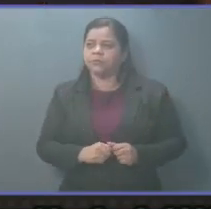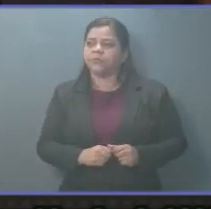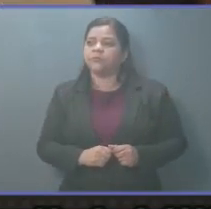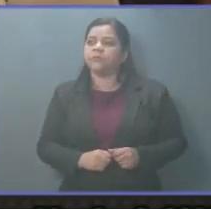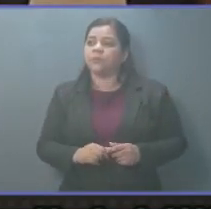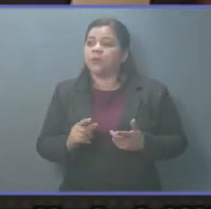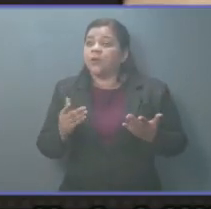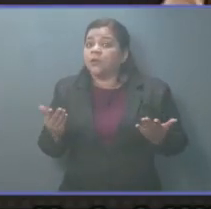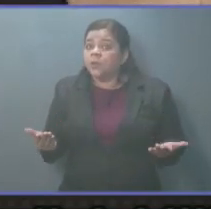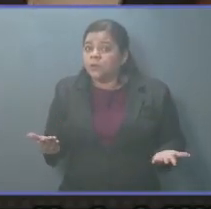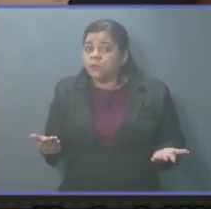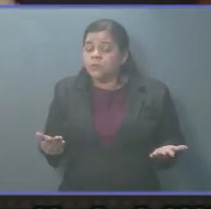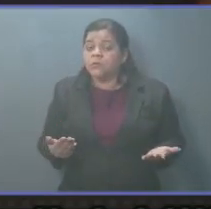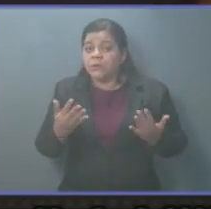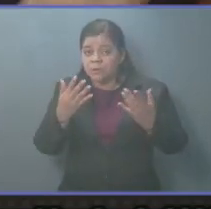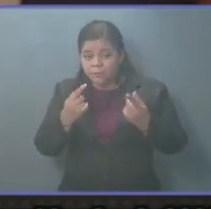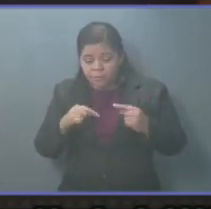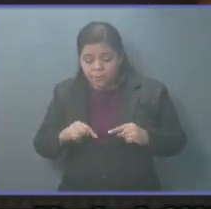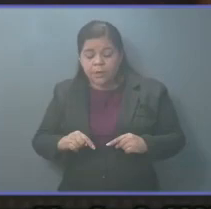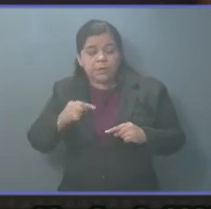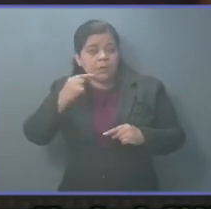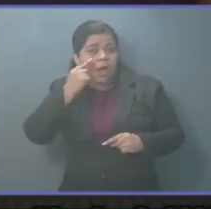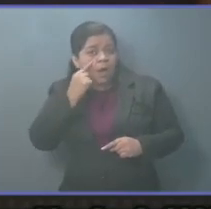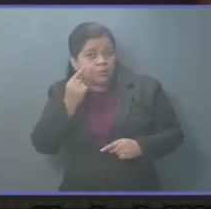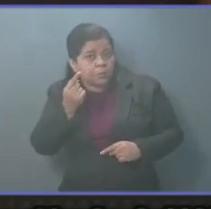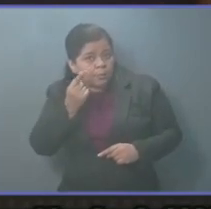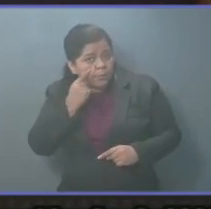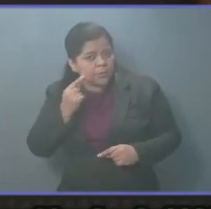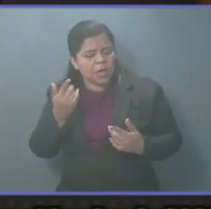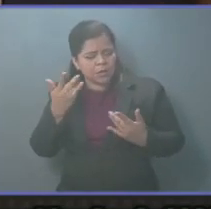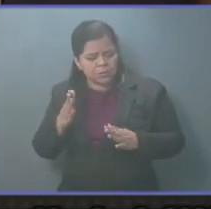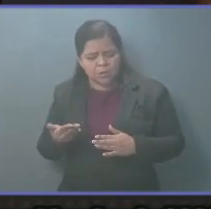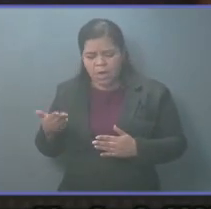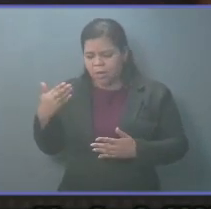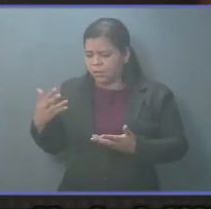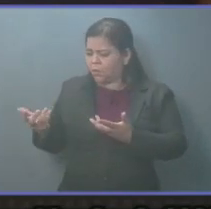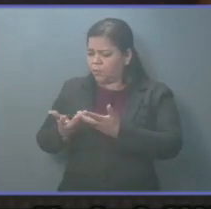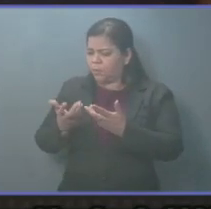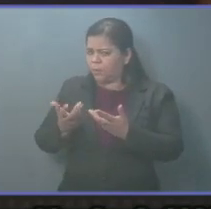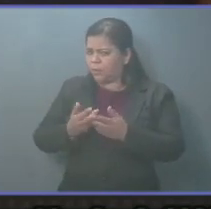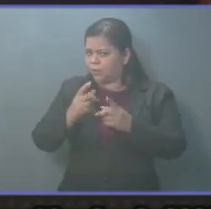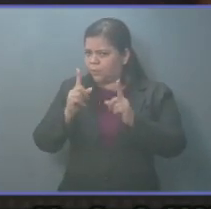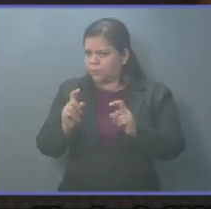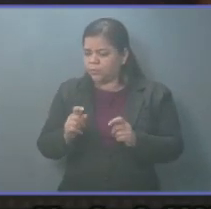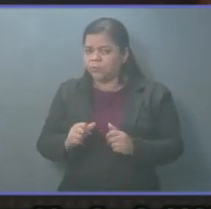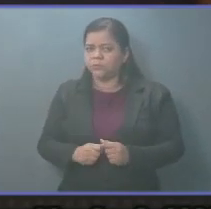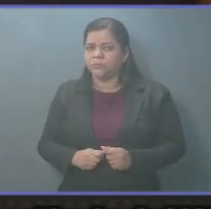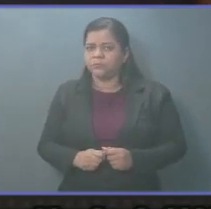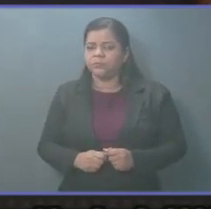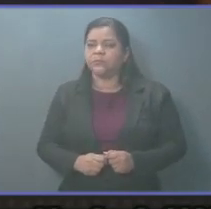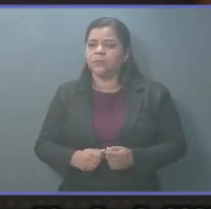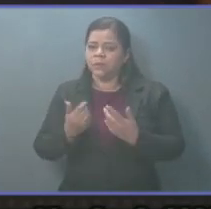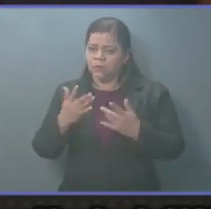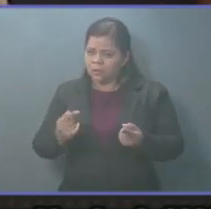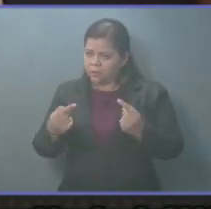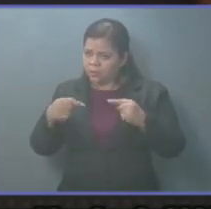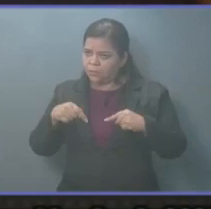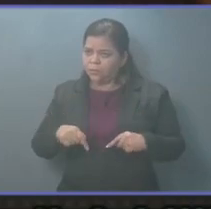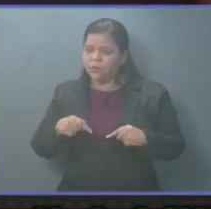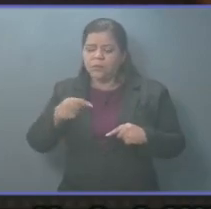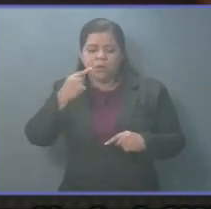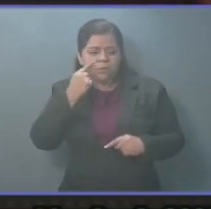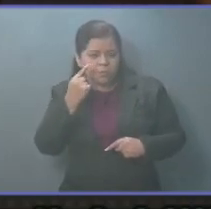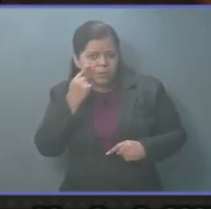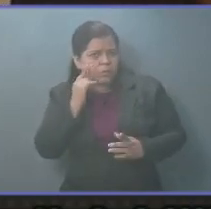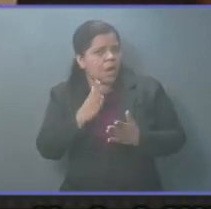vino a supervisar, y como ya mi colega hace unos minutos también le cuestionó, que usted vino a supervisar y uno va a supervisar